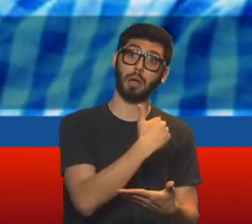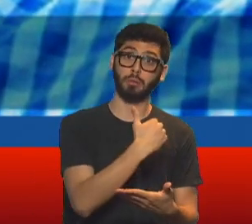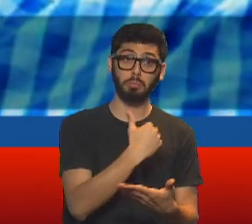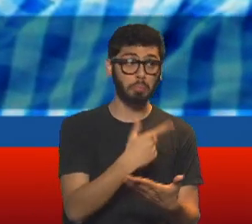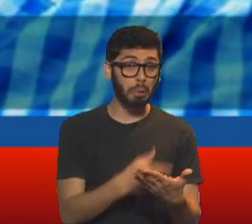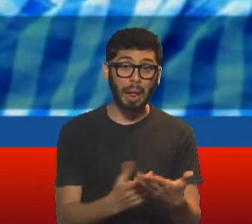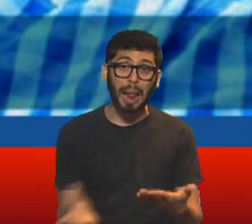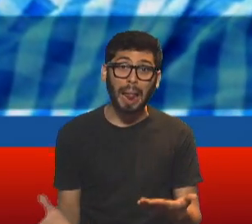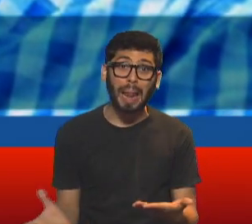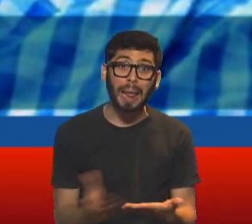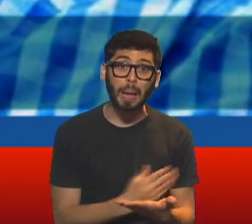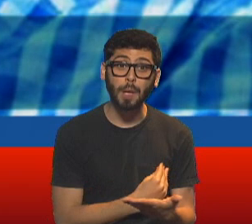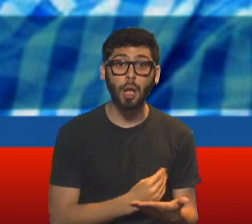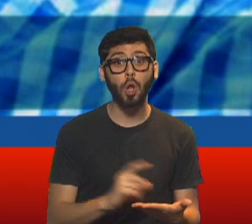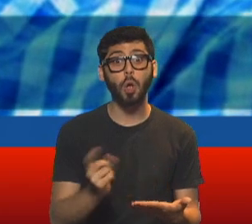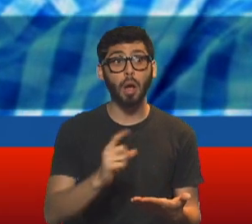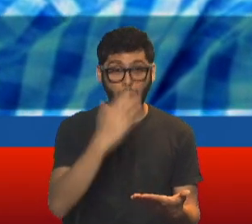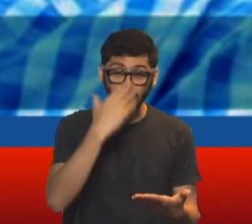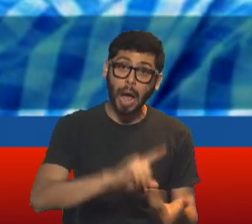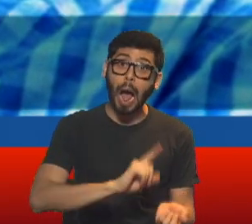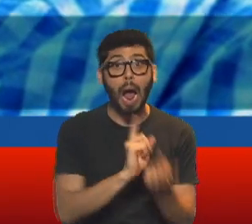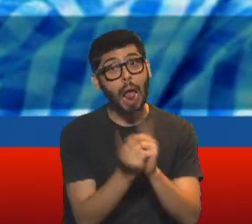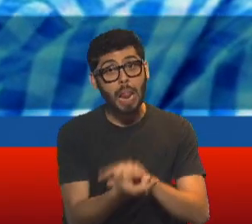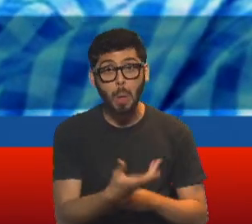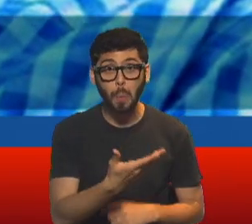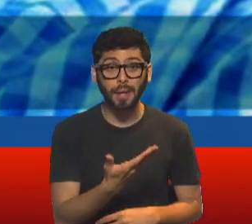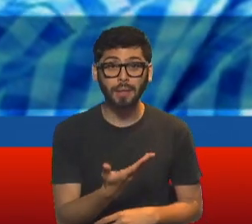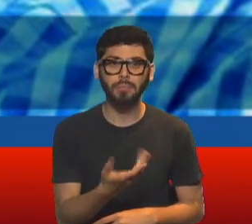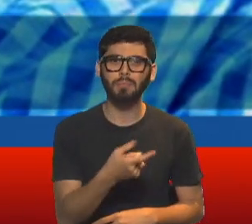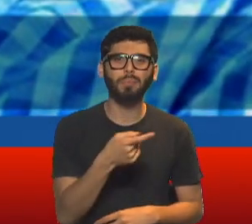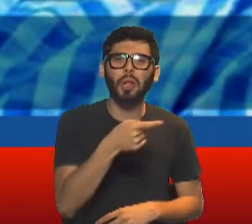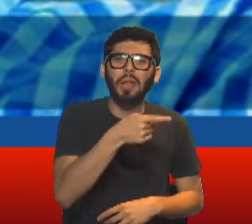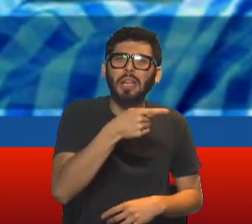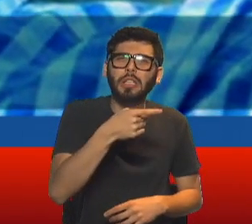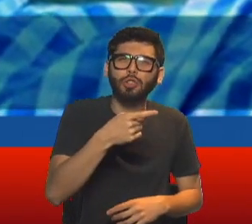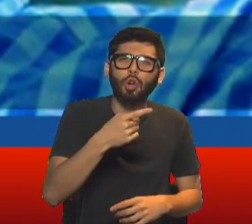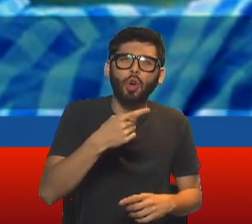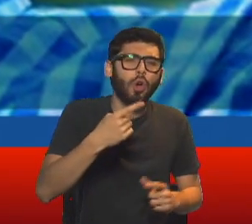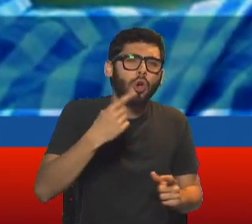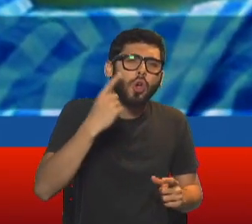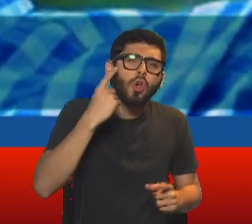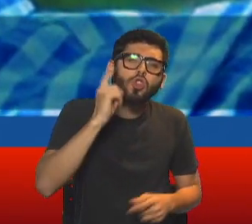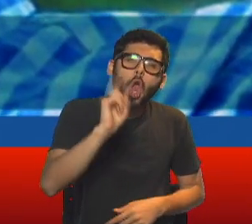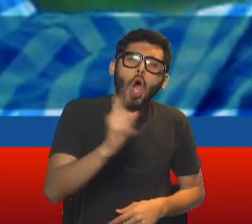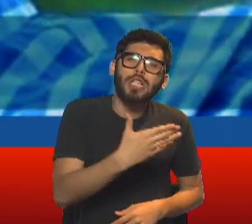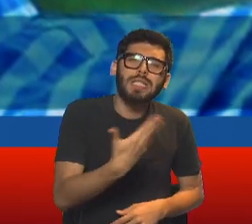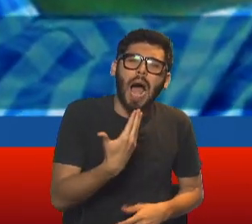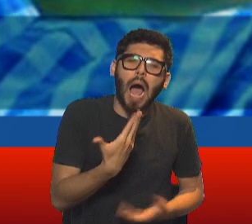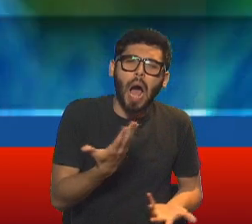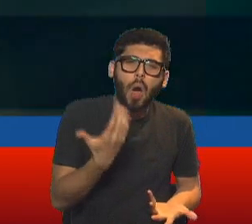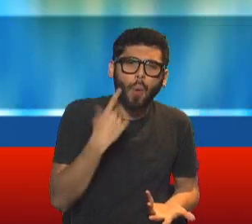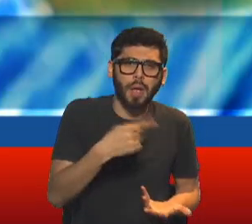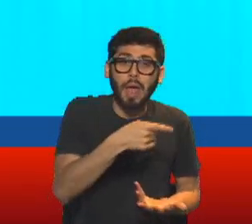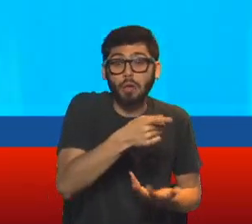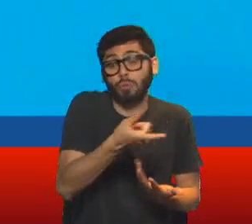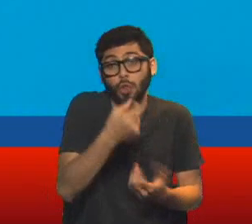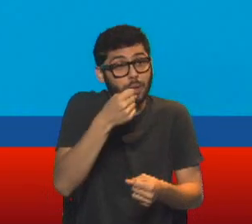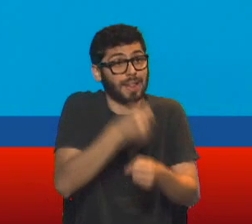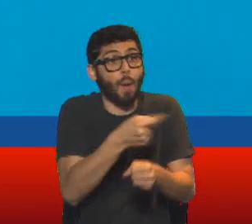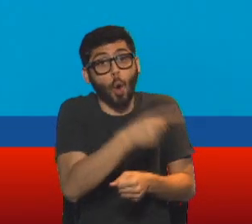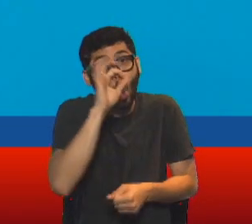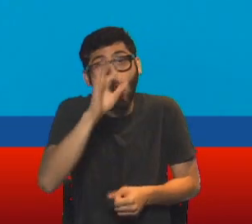entre el oficialismo y la oposición en términos políticos, pero esa ruptura no es una